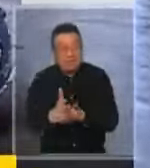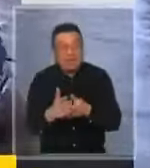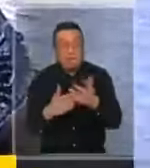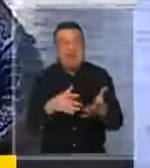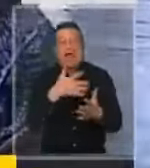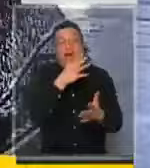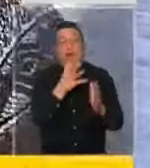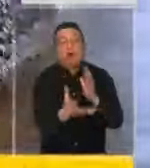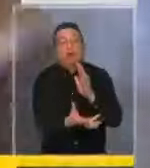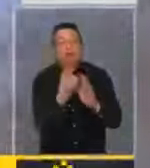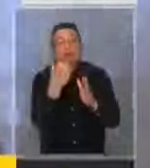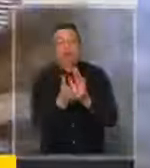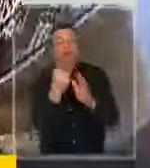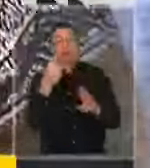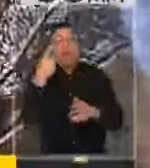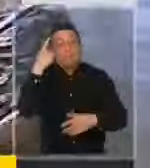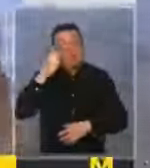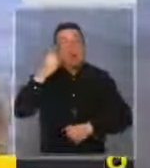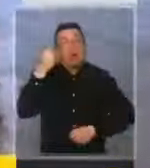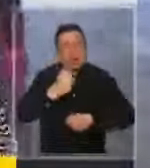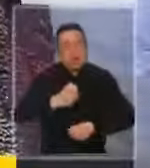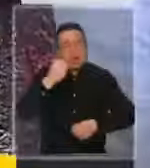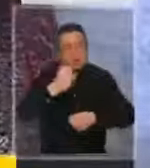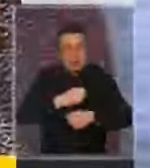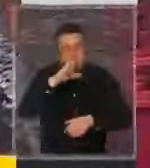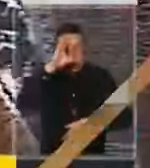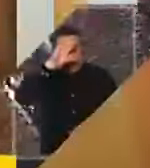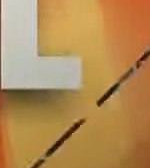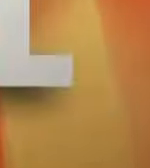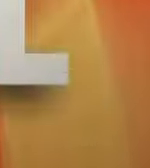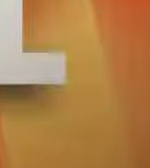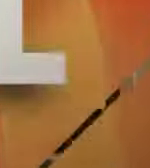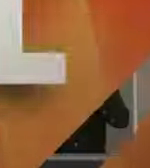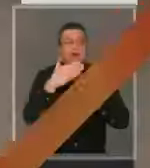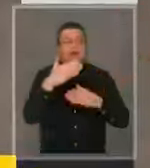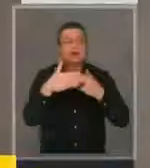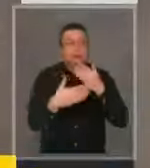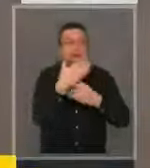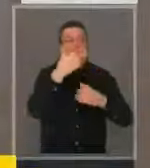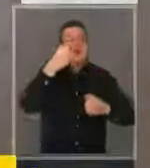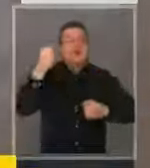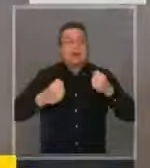agua lluvia. Lamentablemente hemos trabajado toda la noche, todo el día con camiones ahí a punto